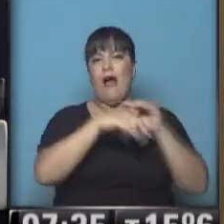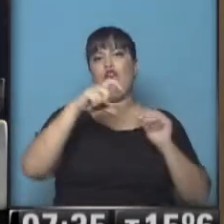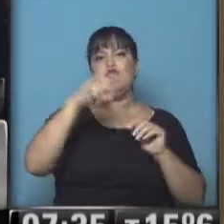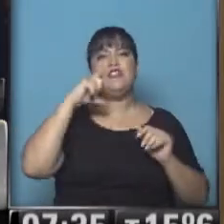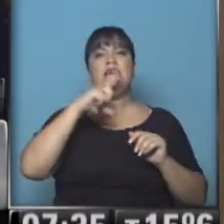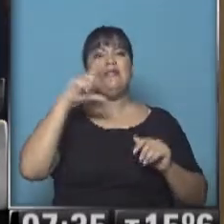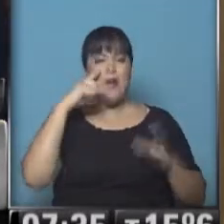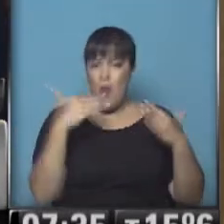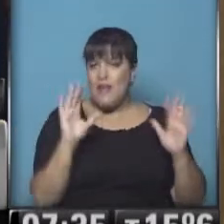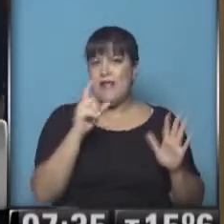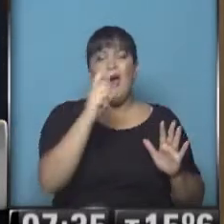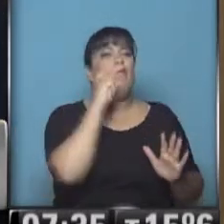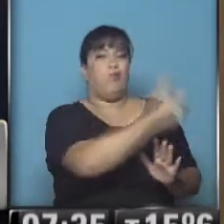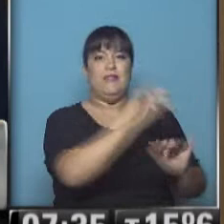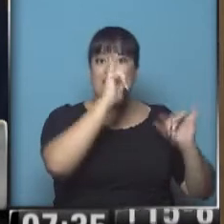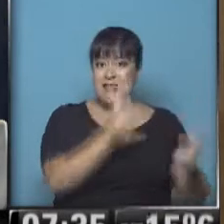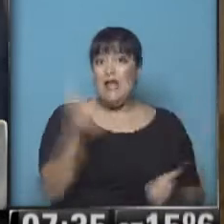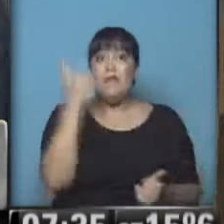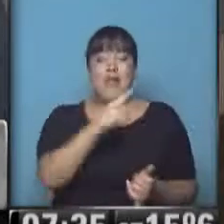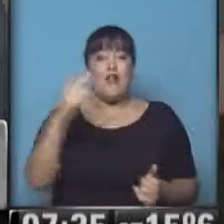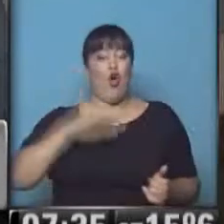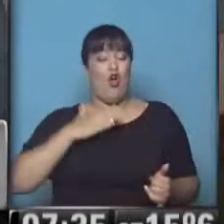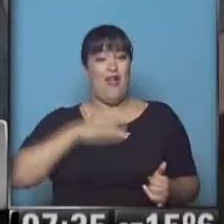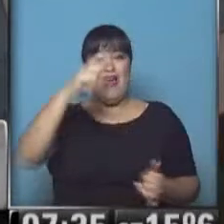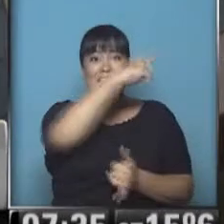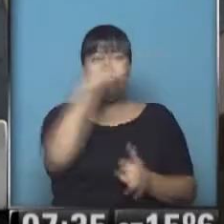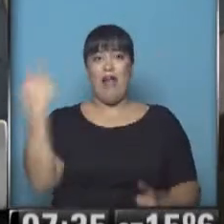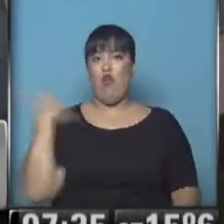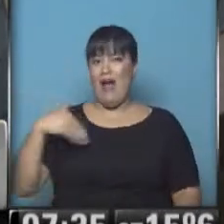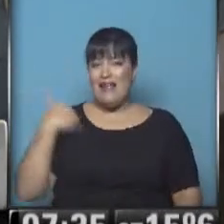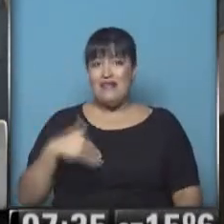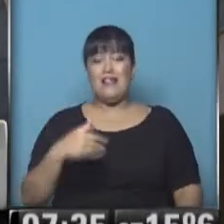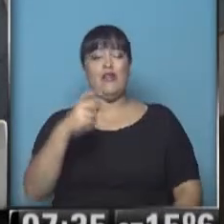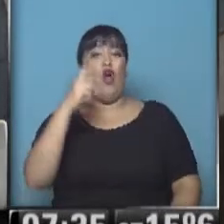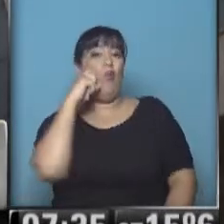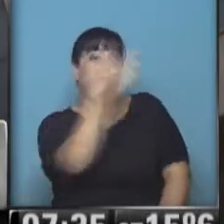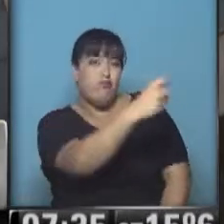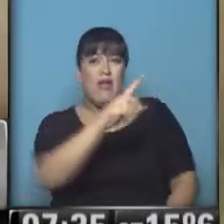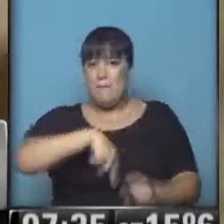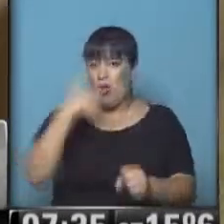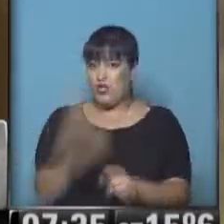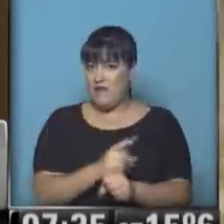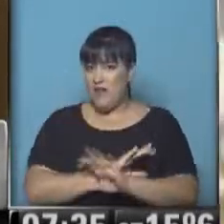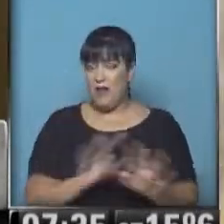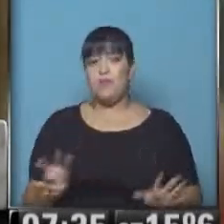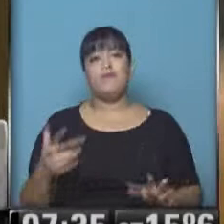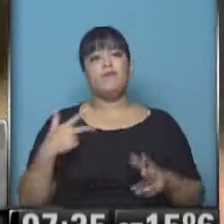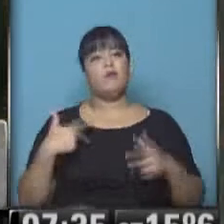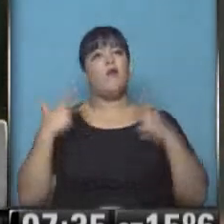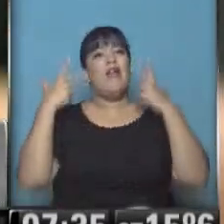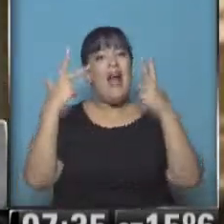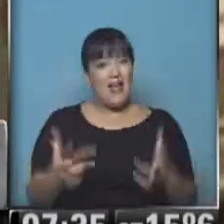pero de ninguna manera del estado argentino es una sinrazón voy a decirlo en latín desacato las